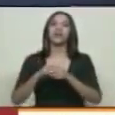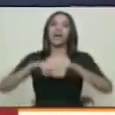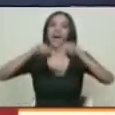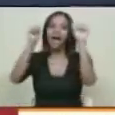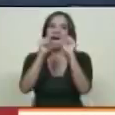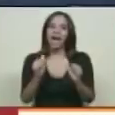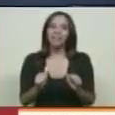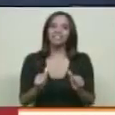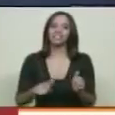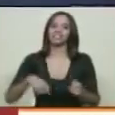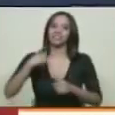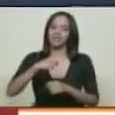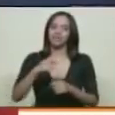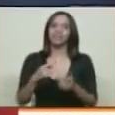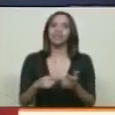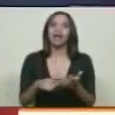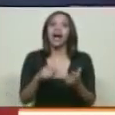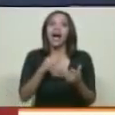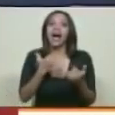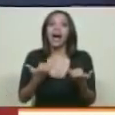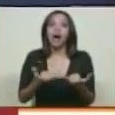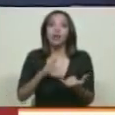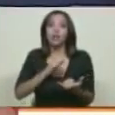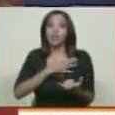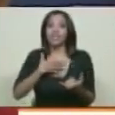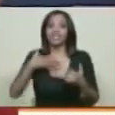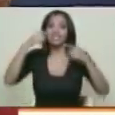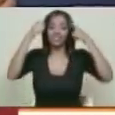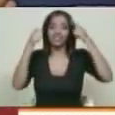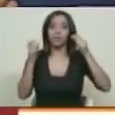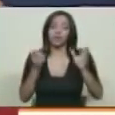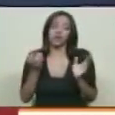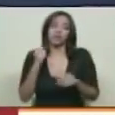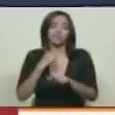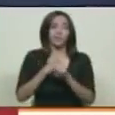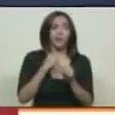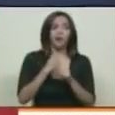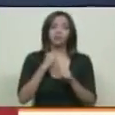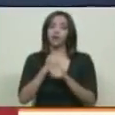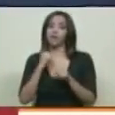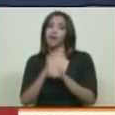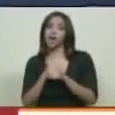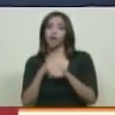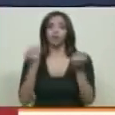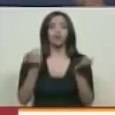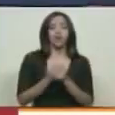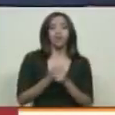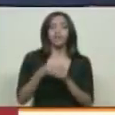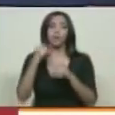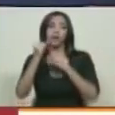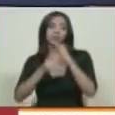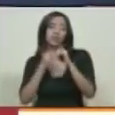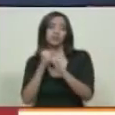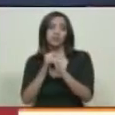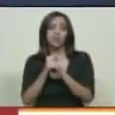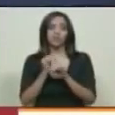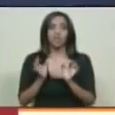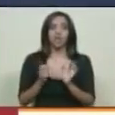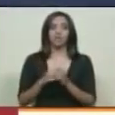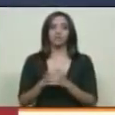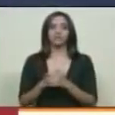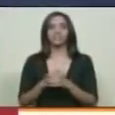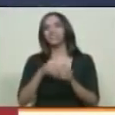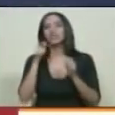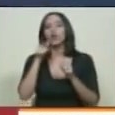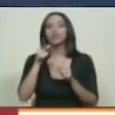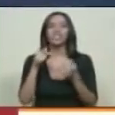estudios de sonido. Ahora no quieren ser chavistas porque estamos trabajando una onda. Estamos internacionalizados. Chévere, estamos internacionalizados. Y ustedes no